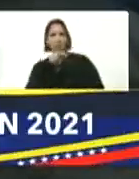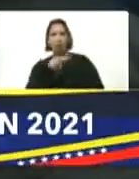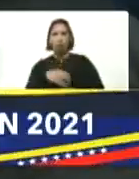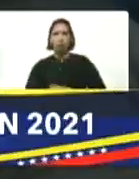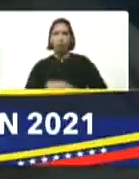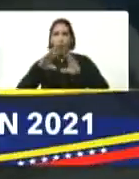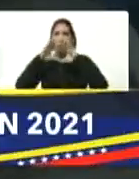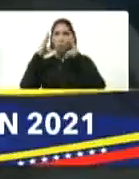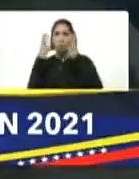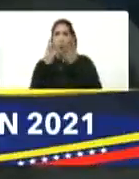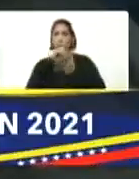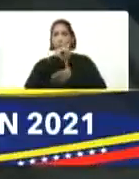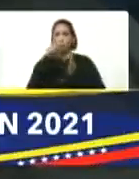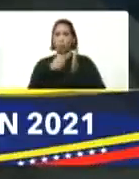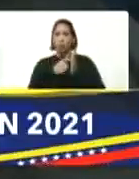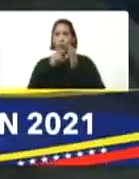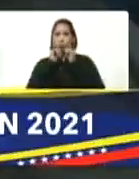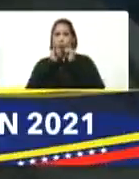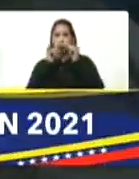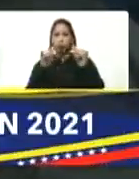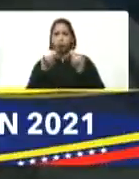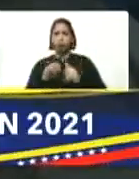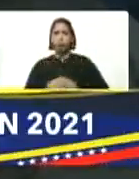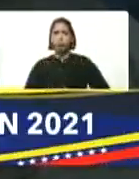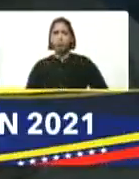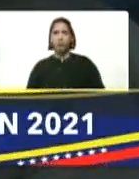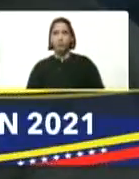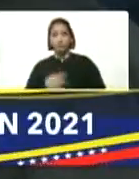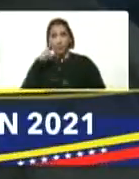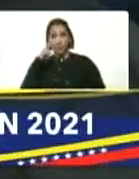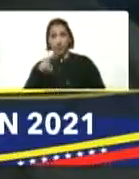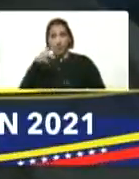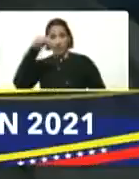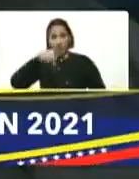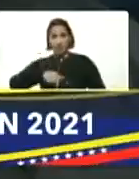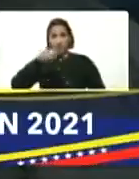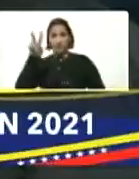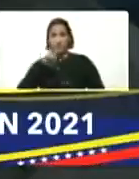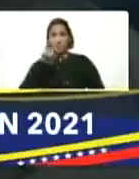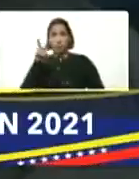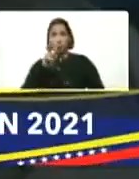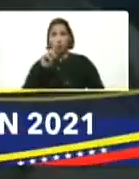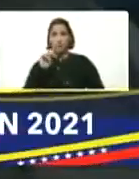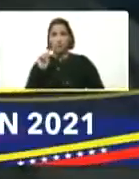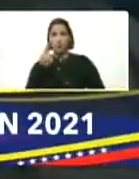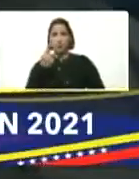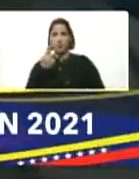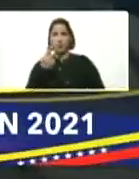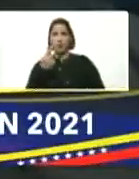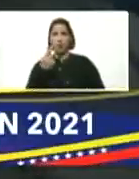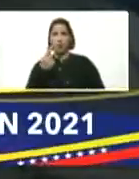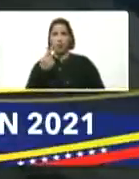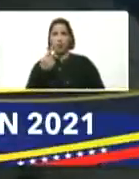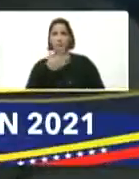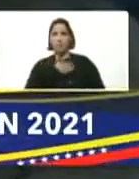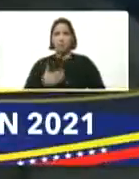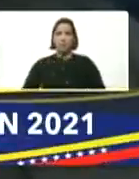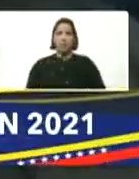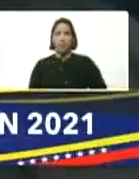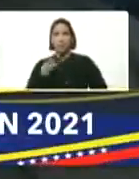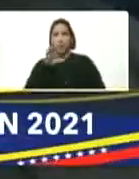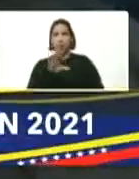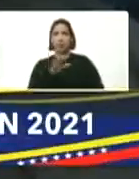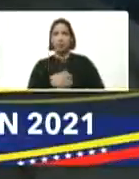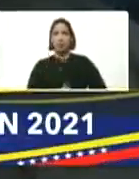el mundo entero esta emisión, de ver que aquí el principal mandatario del país